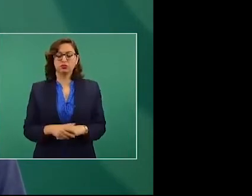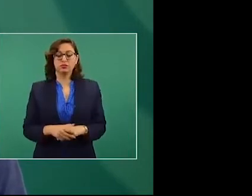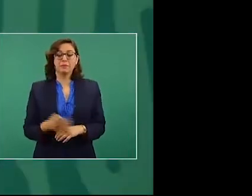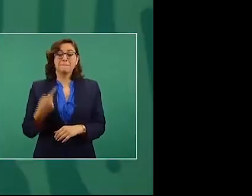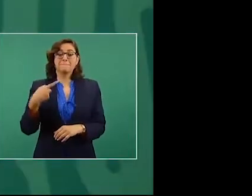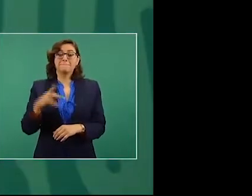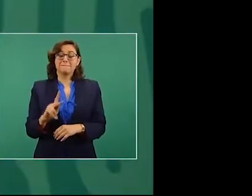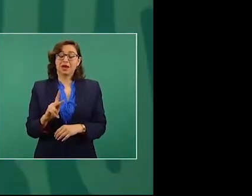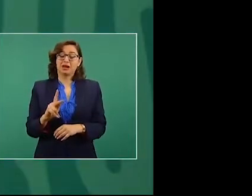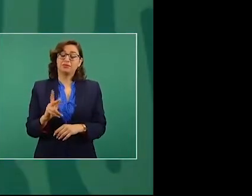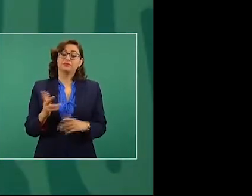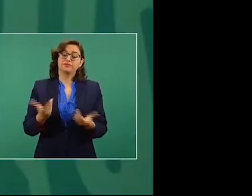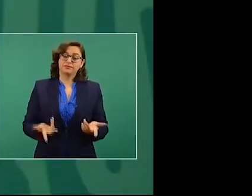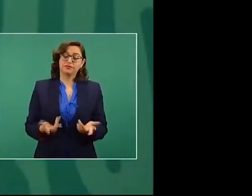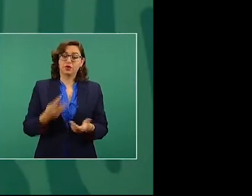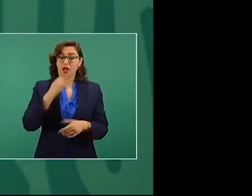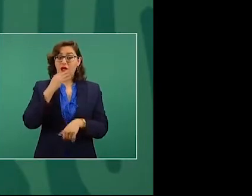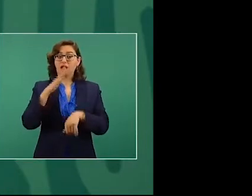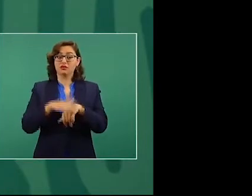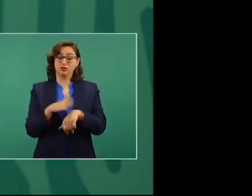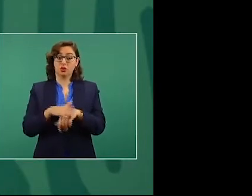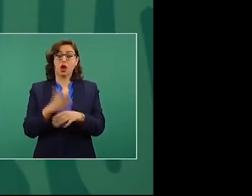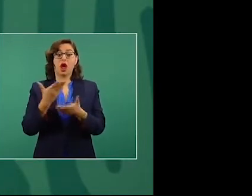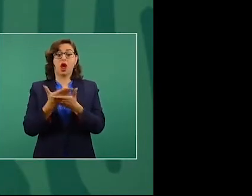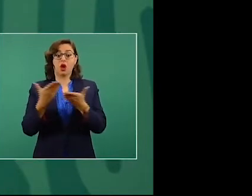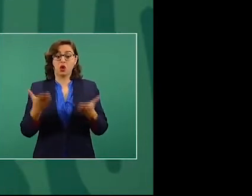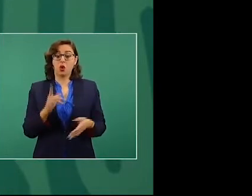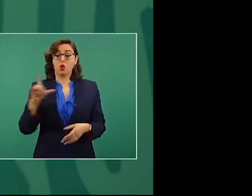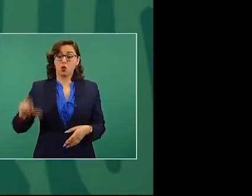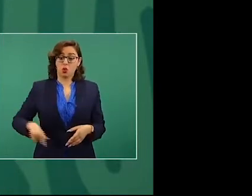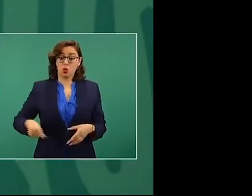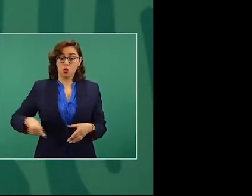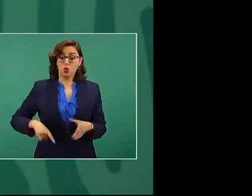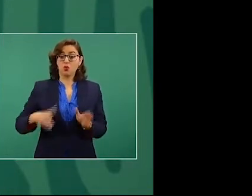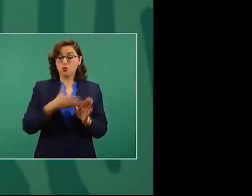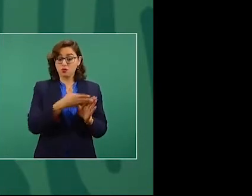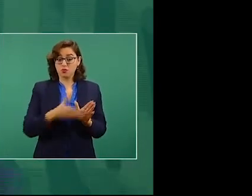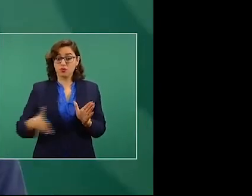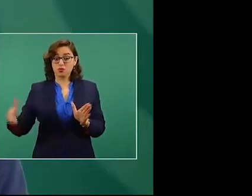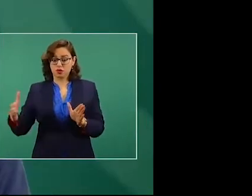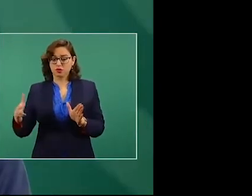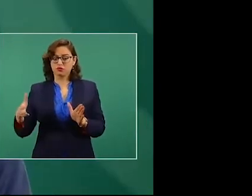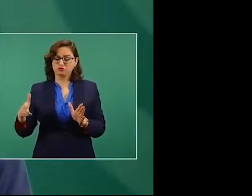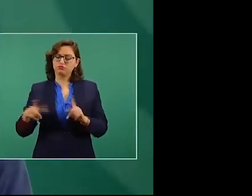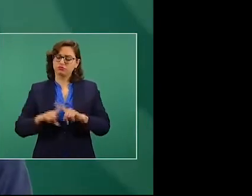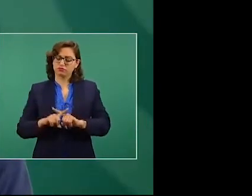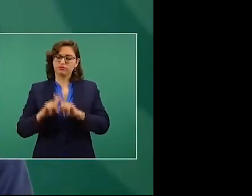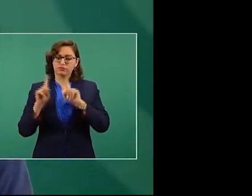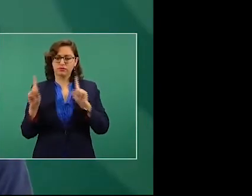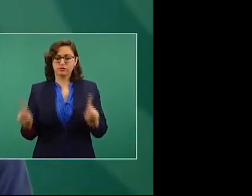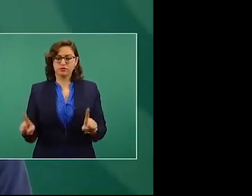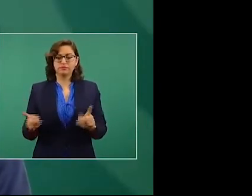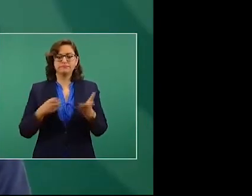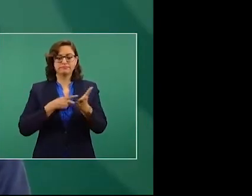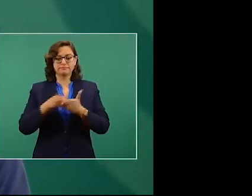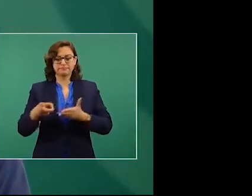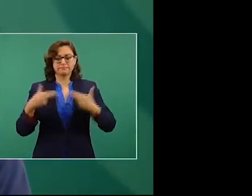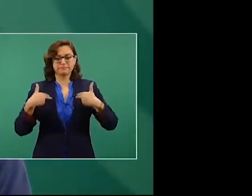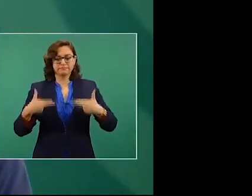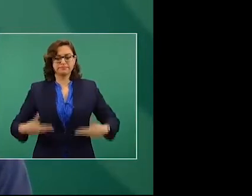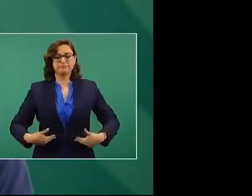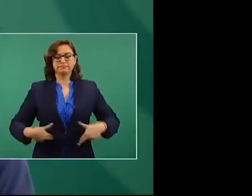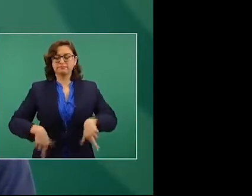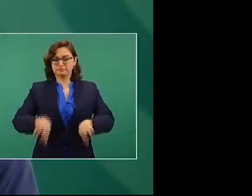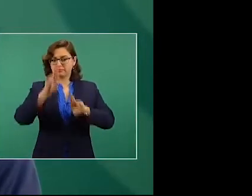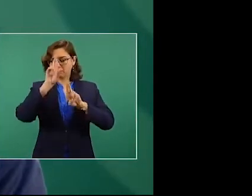situación ahora es distinta porque se respetan derechos humanos, no